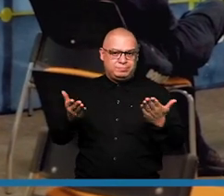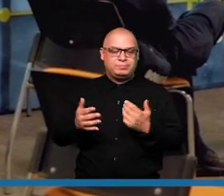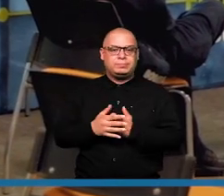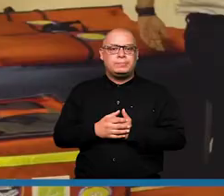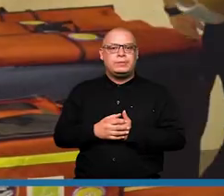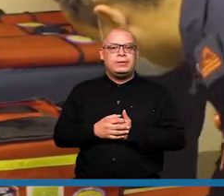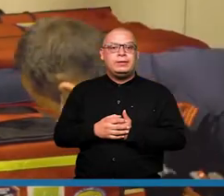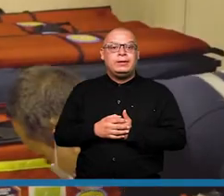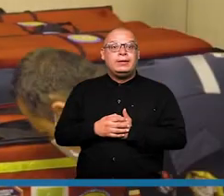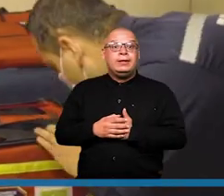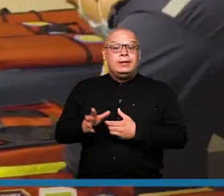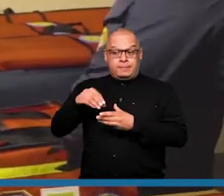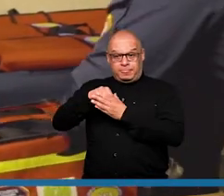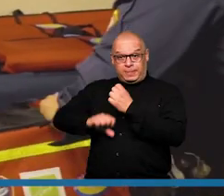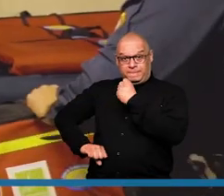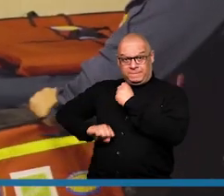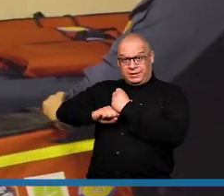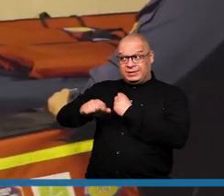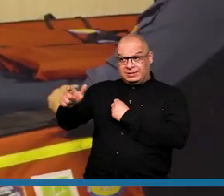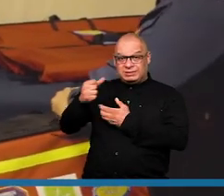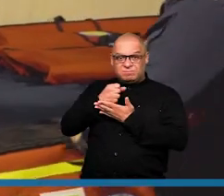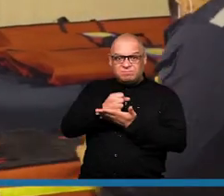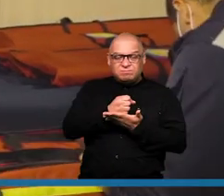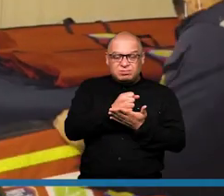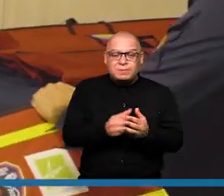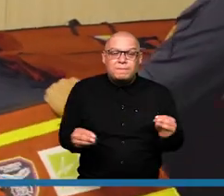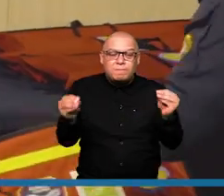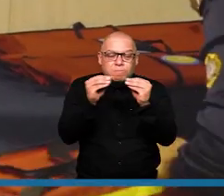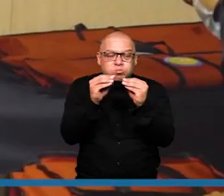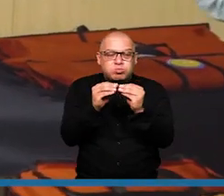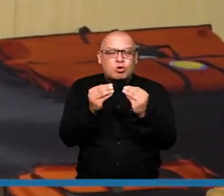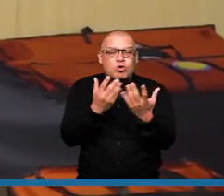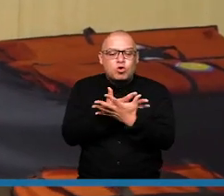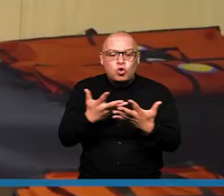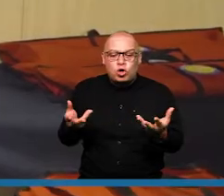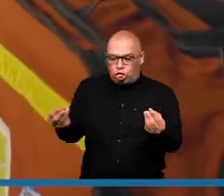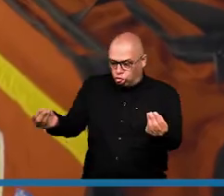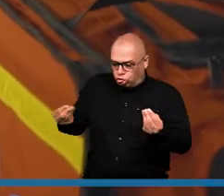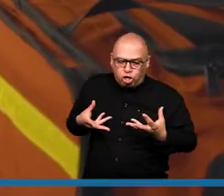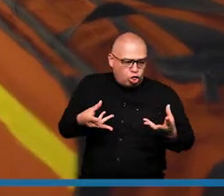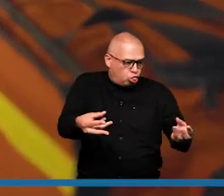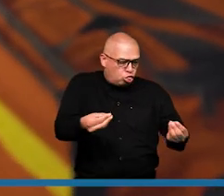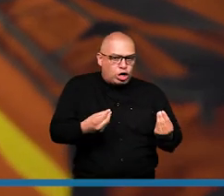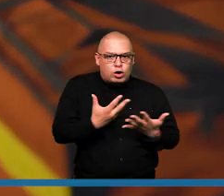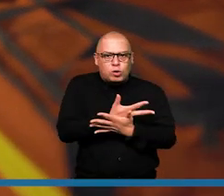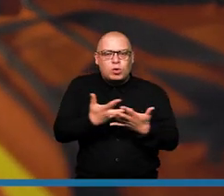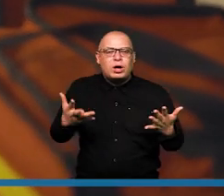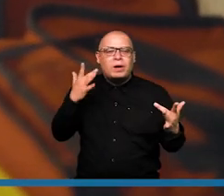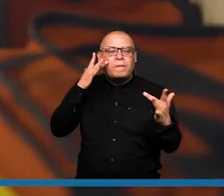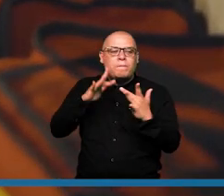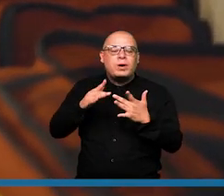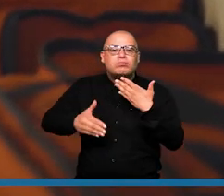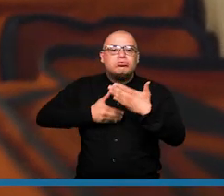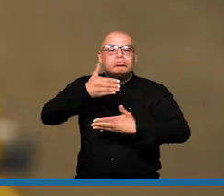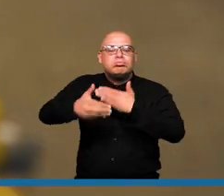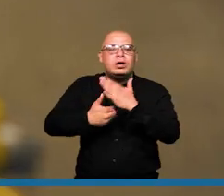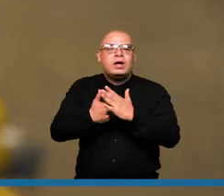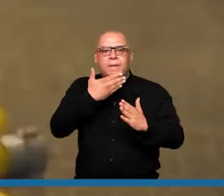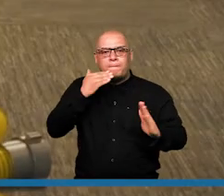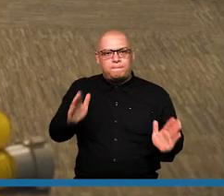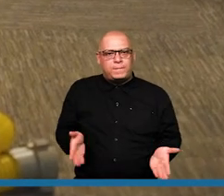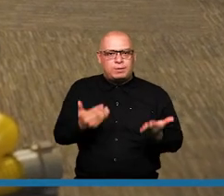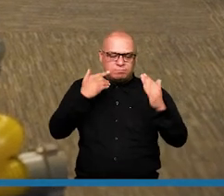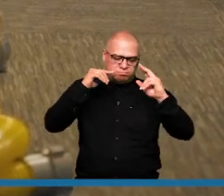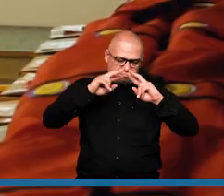No solamente nos hacen el apoyo de la recogida, sino que también nos han entregado unos equipos y unas herramientas para hacer, digamos, más efectivo